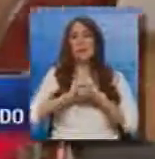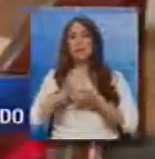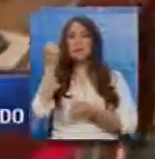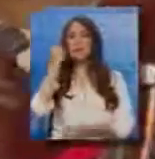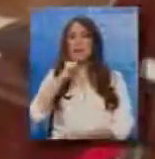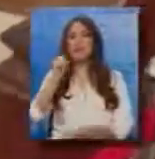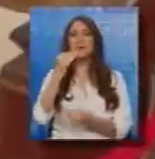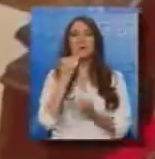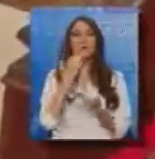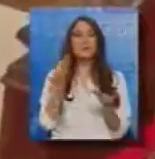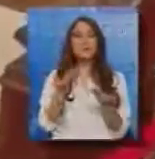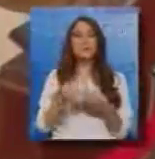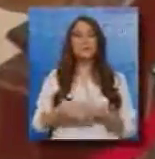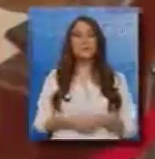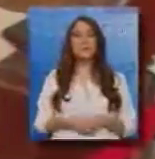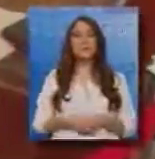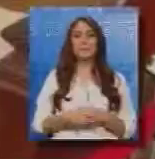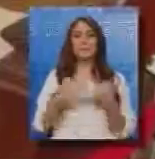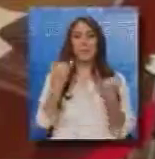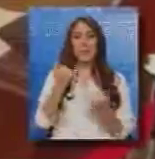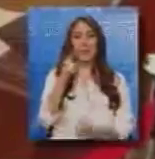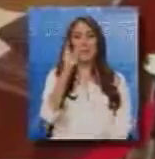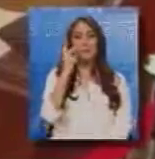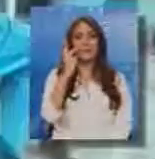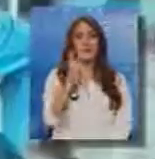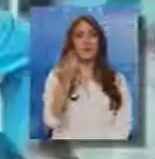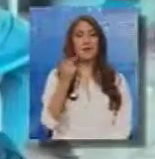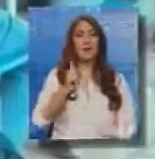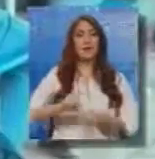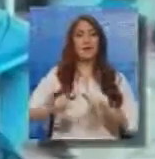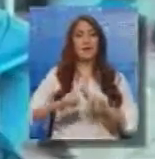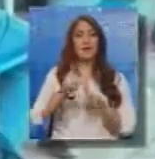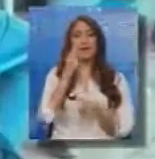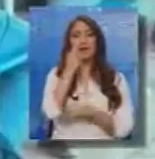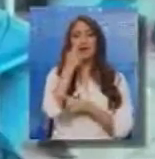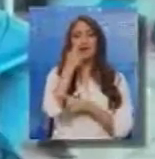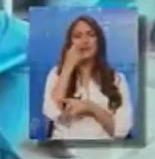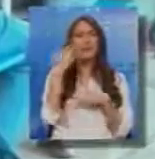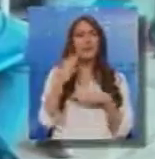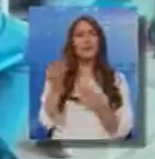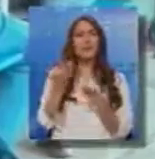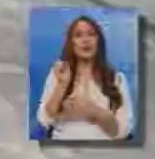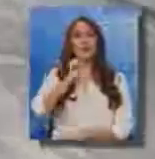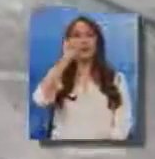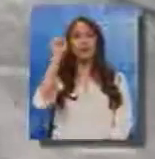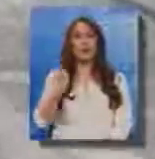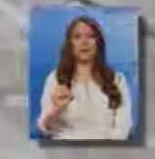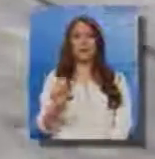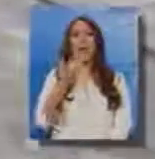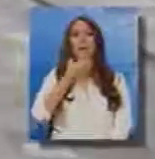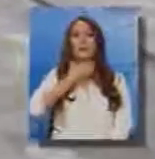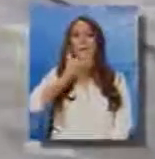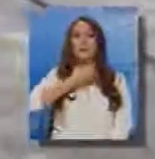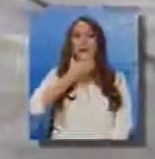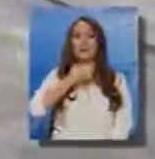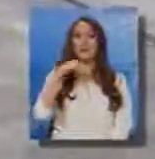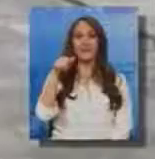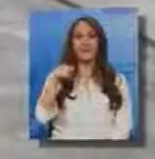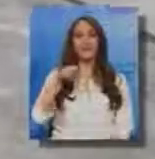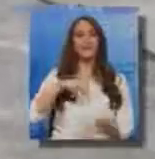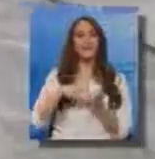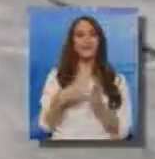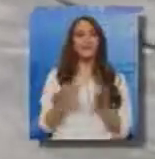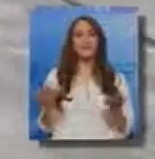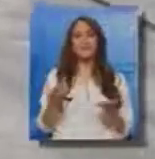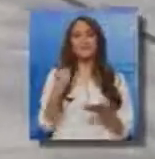extenso. A continuación, le presentamos una de las opciones más interesantes en la región sierra. Ambato, en este feriado, invita